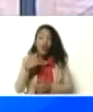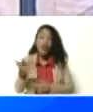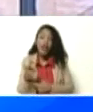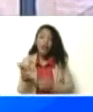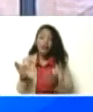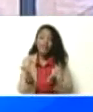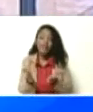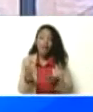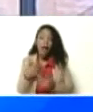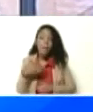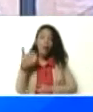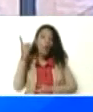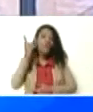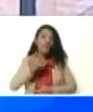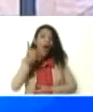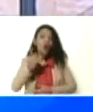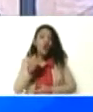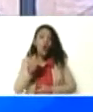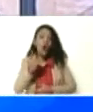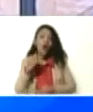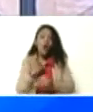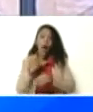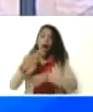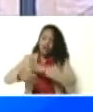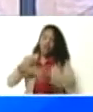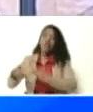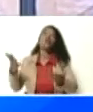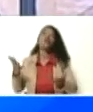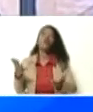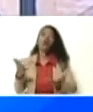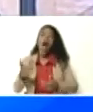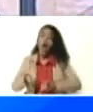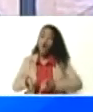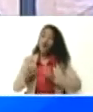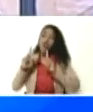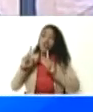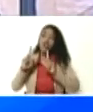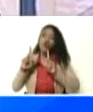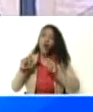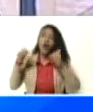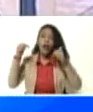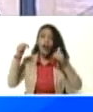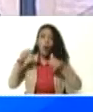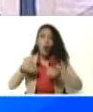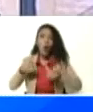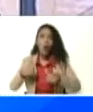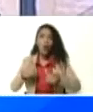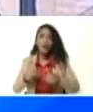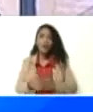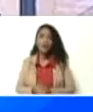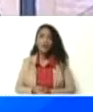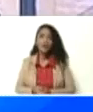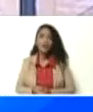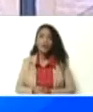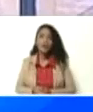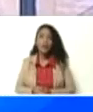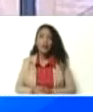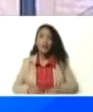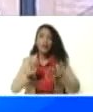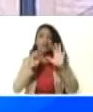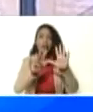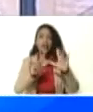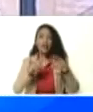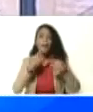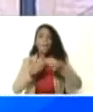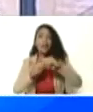Darío Viva, haciéndolo. Así que autorizo que a partir de el 7 más